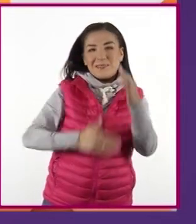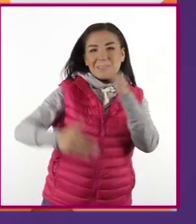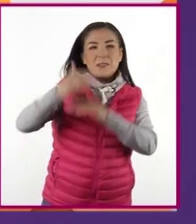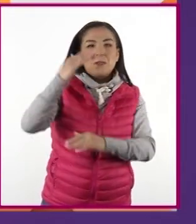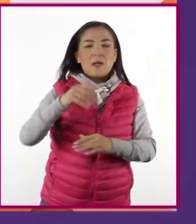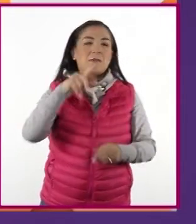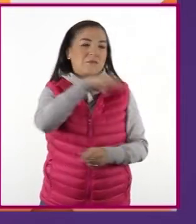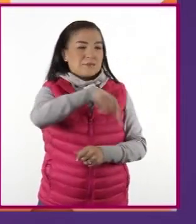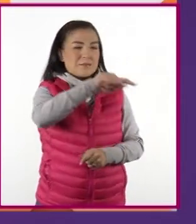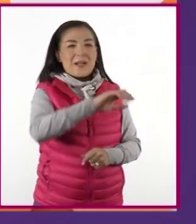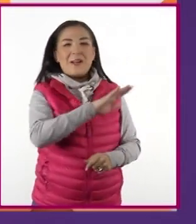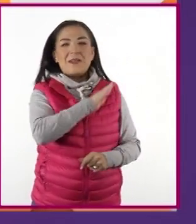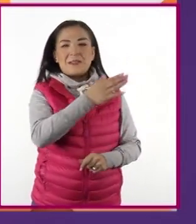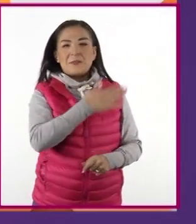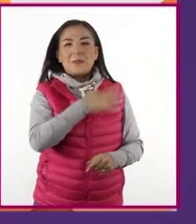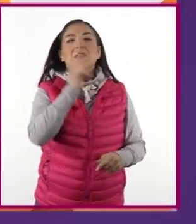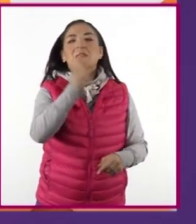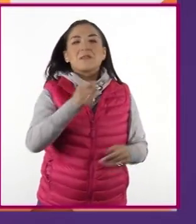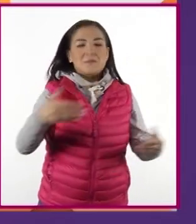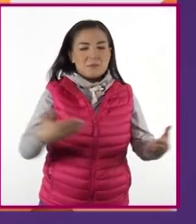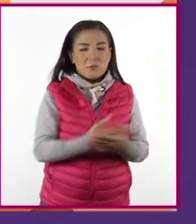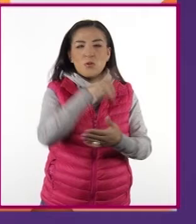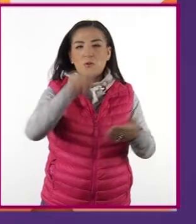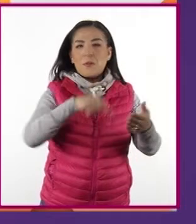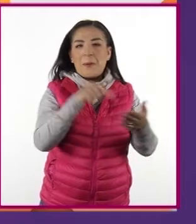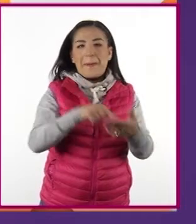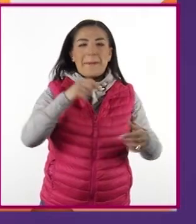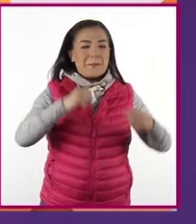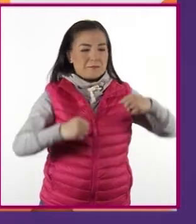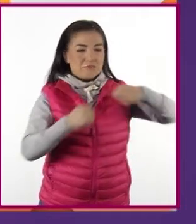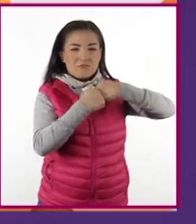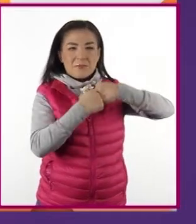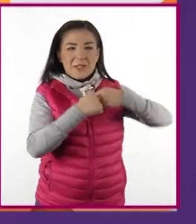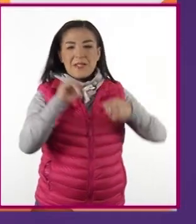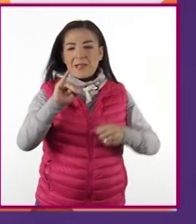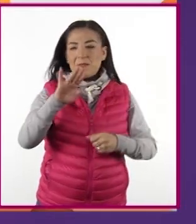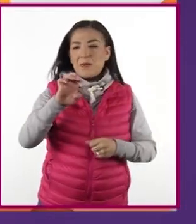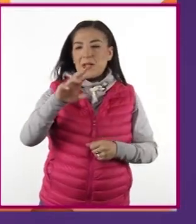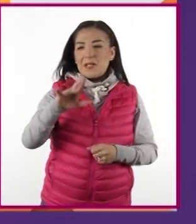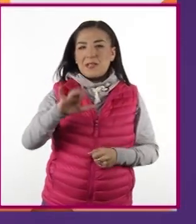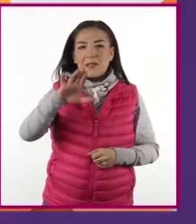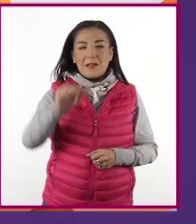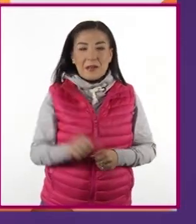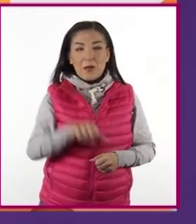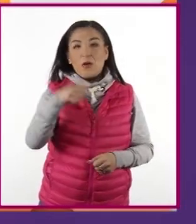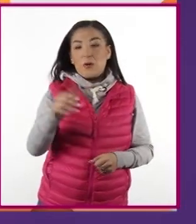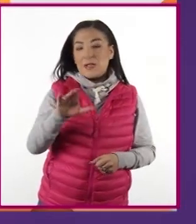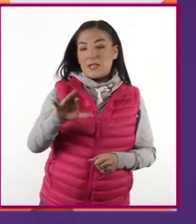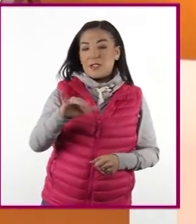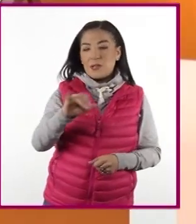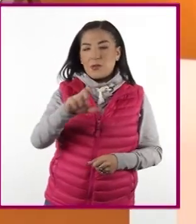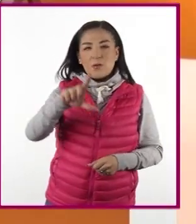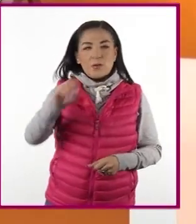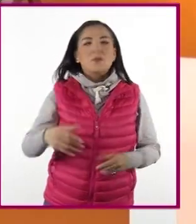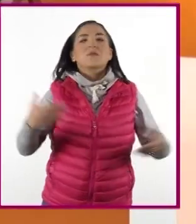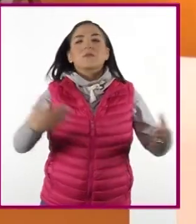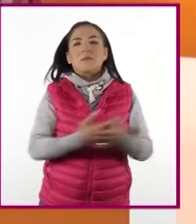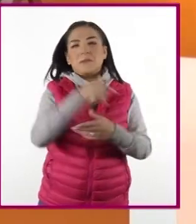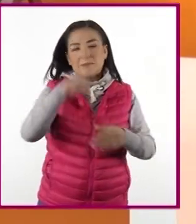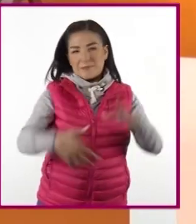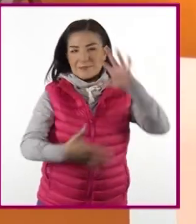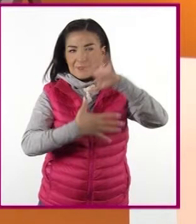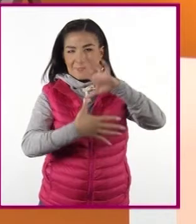españoles nacidos en la península ibérica, después los criollos, hijos de españoles nacidos en América.